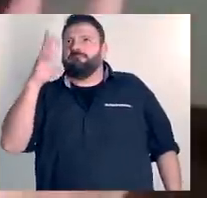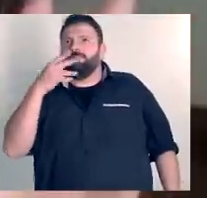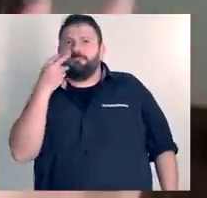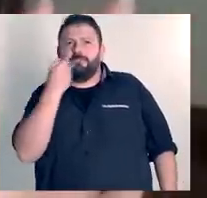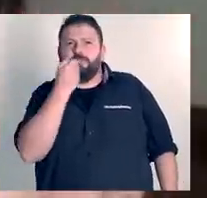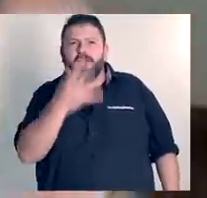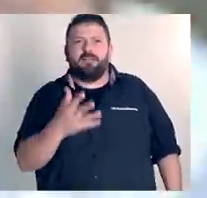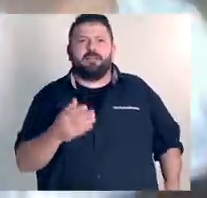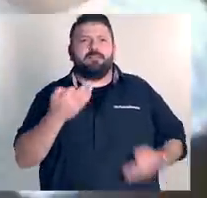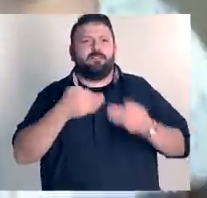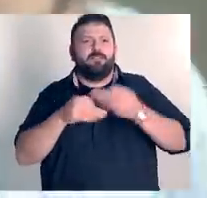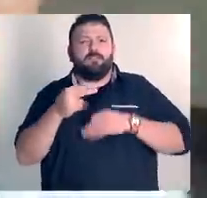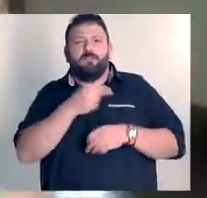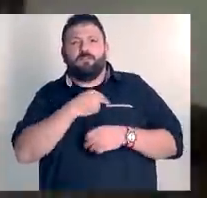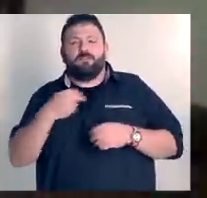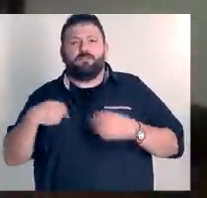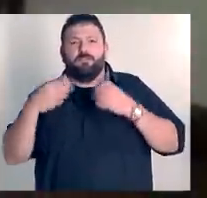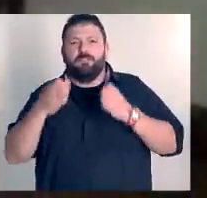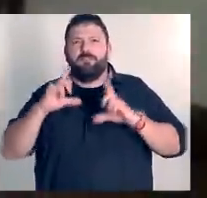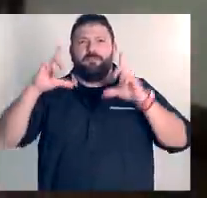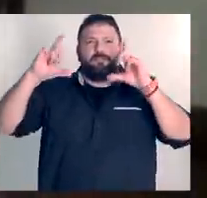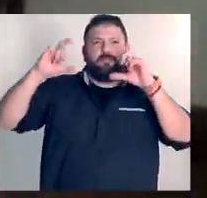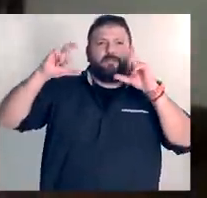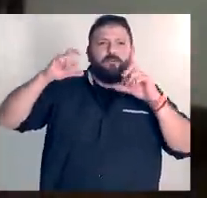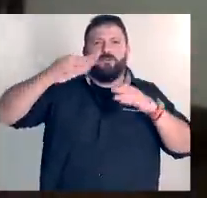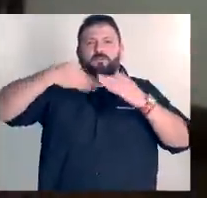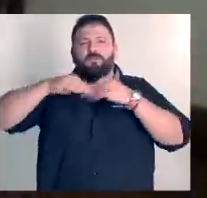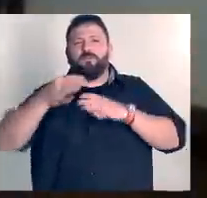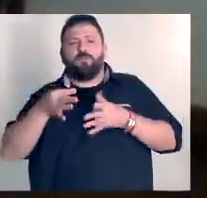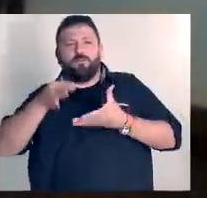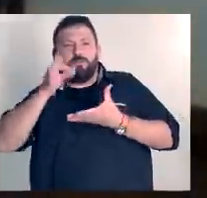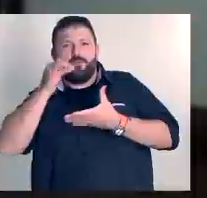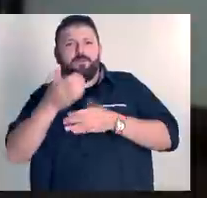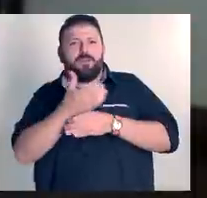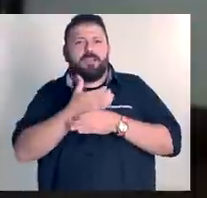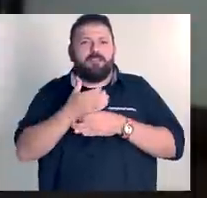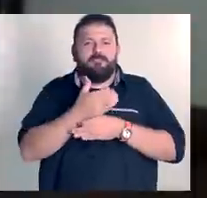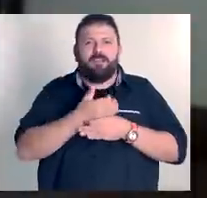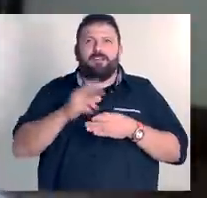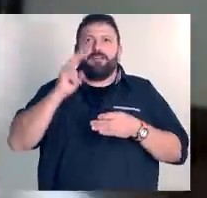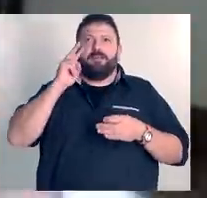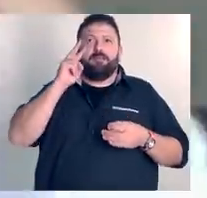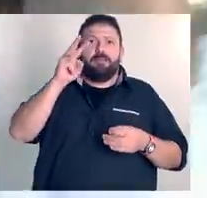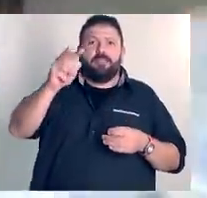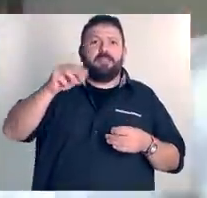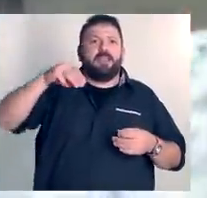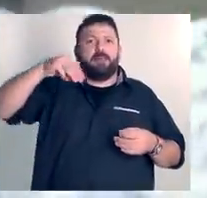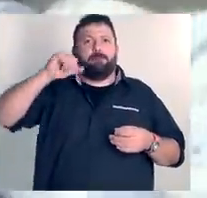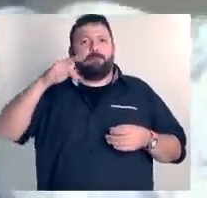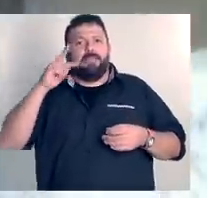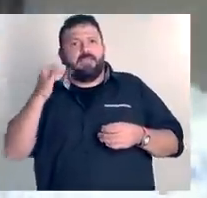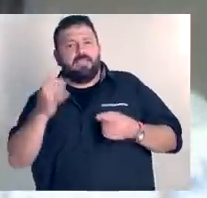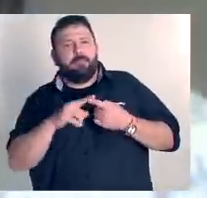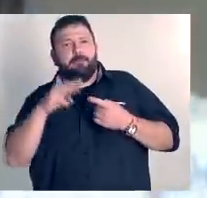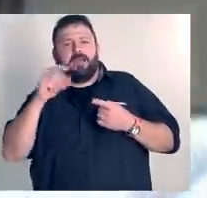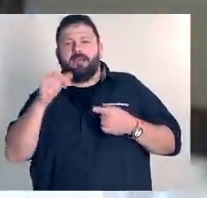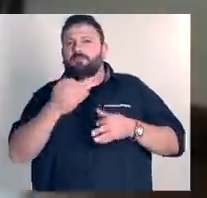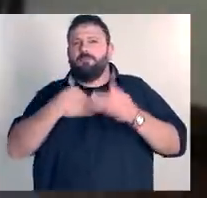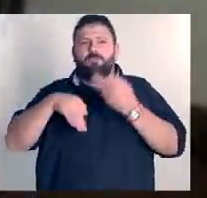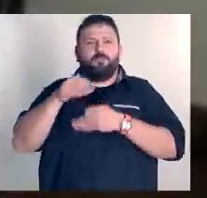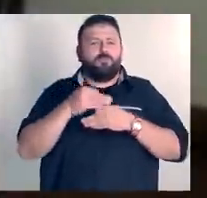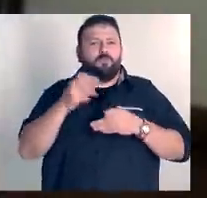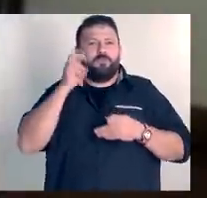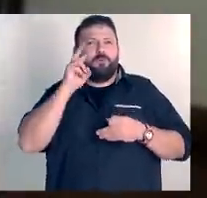llama Campos Elíseos, tomándote fotos, tomándote un café, yendo a ver a Mickey Mouse, a Disney Euro, ¿cómo se llama? El Euro